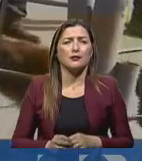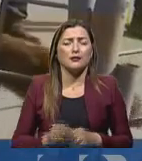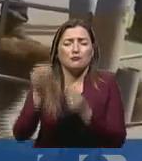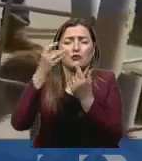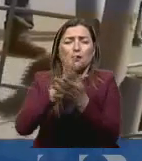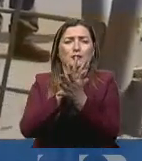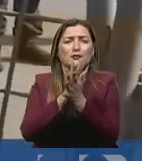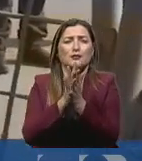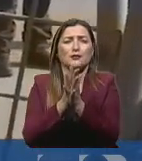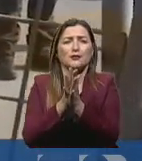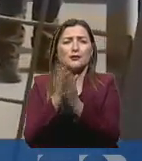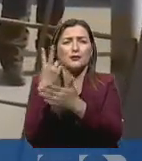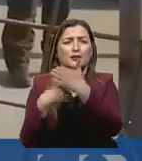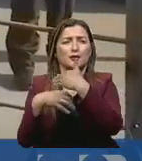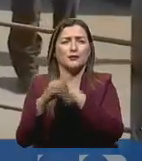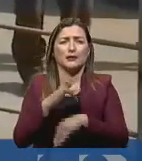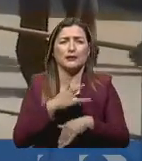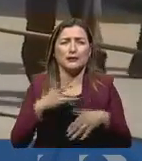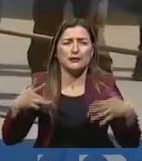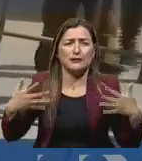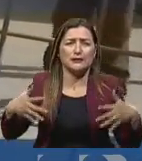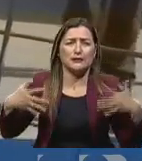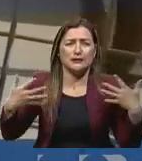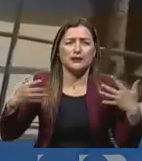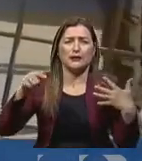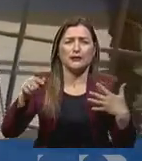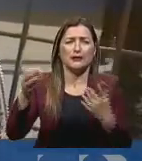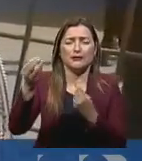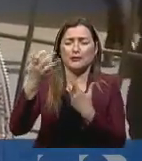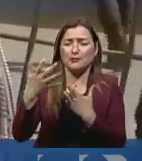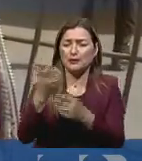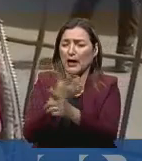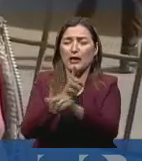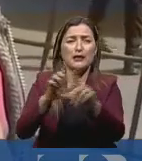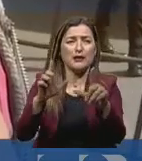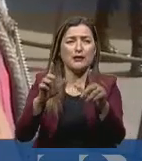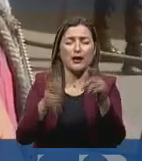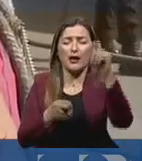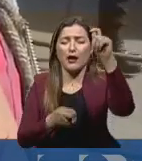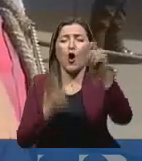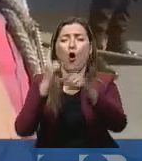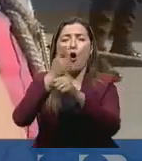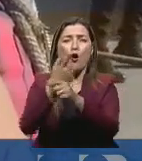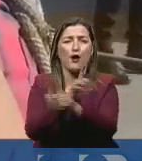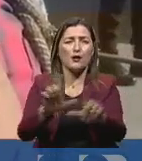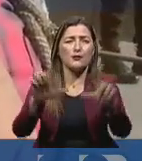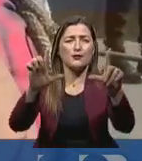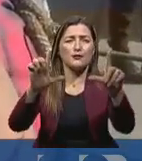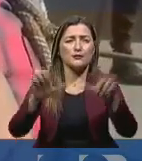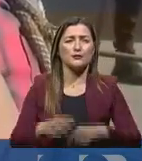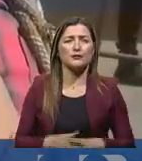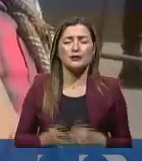verdad venimos con mis hijos contentos y encontramos como esta noticia que tengo inmediatamente la boleta de libertad